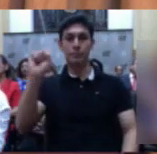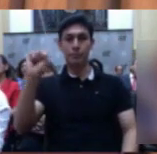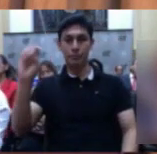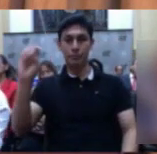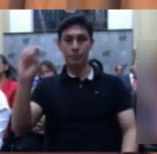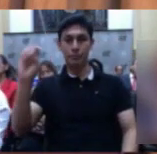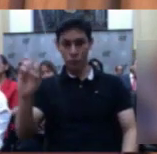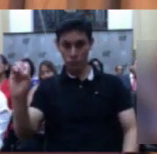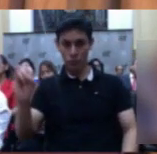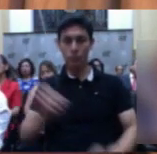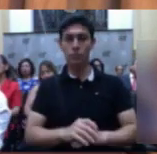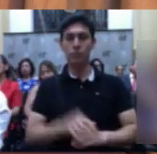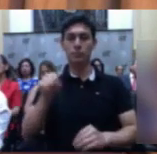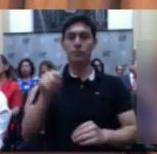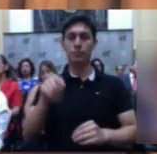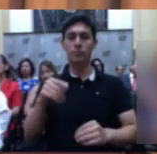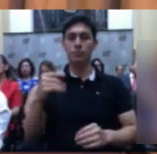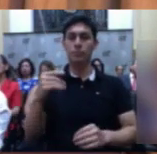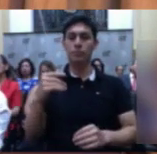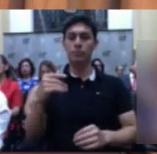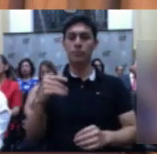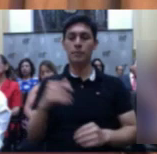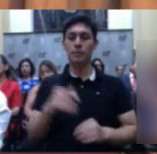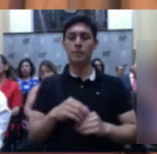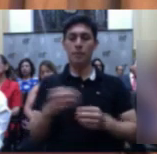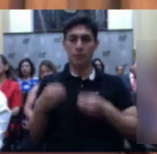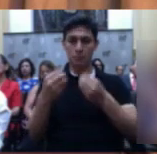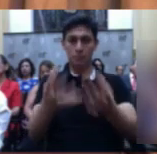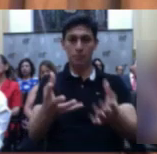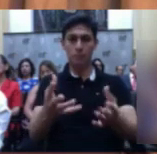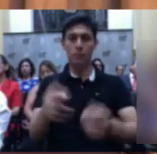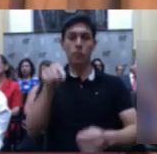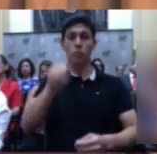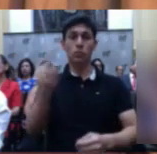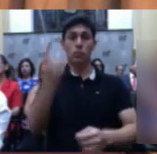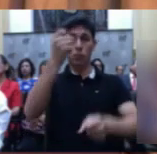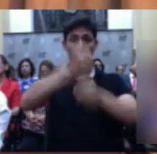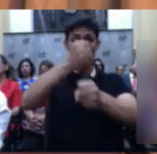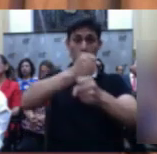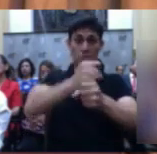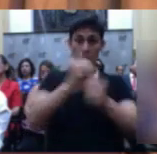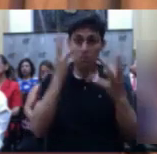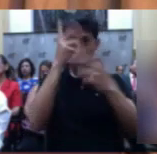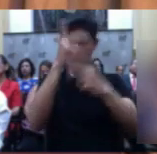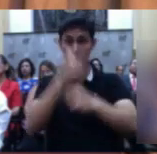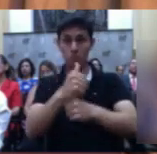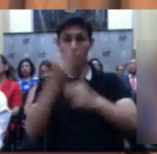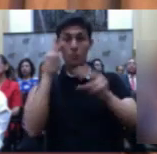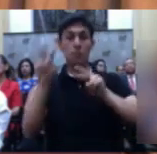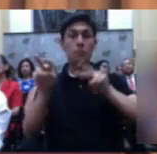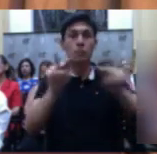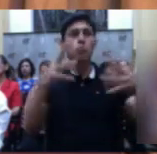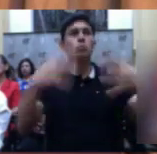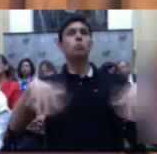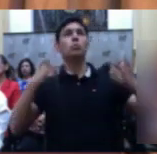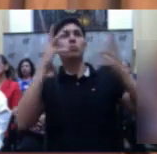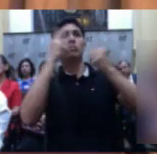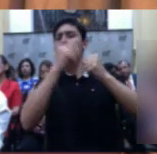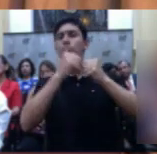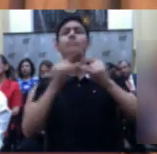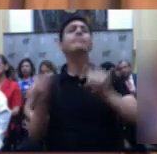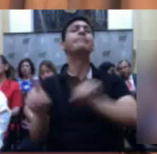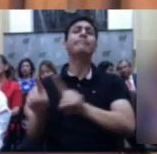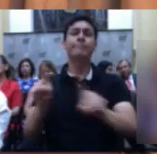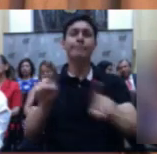en marzo del 2016, y es que no solo se trata de una obra bonita que aporta al paisaje urbano, sino que